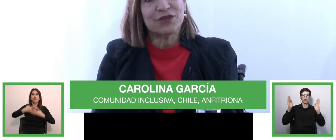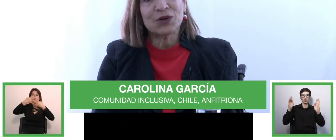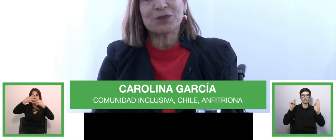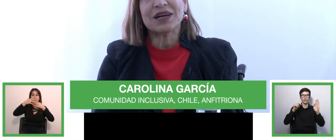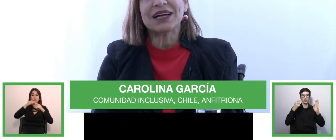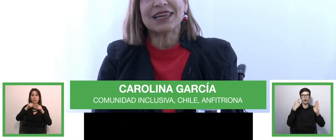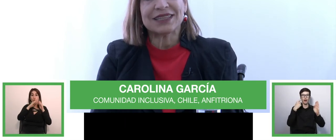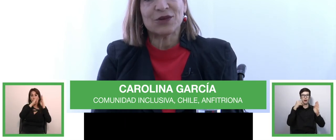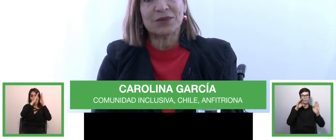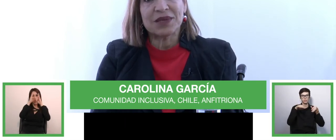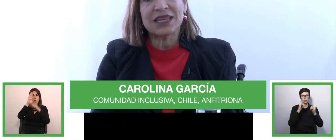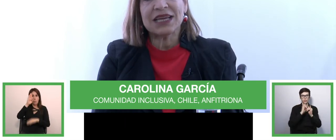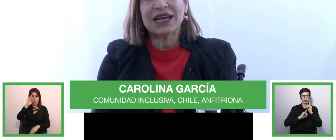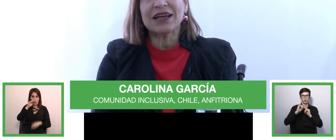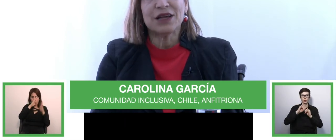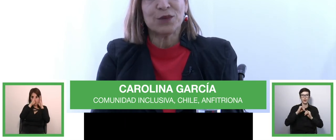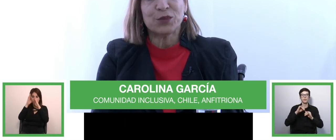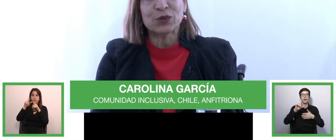la plataforma